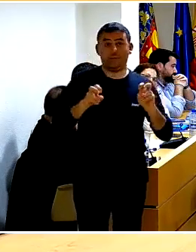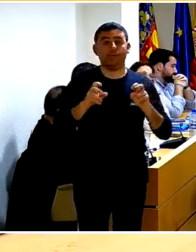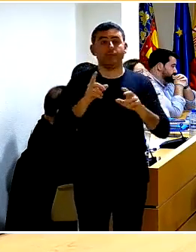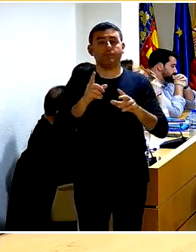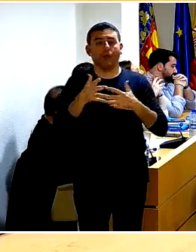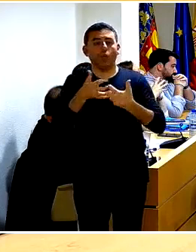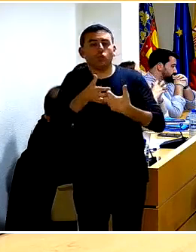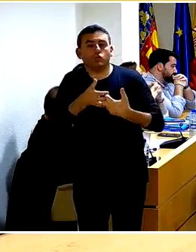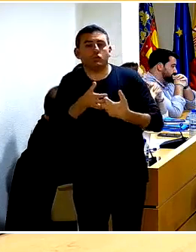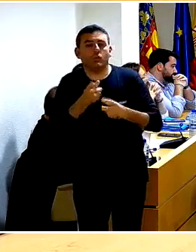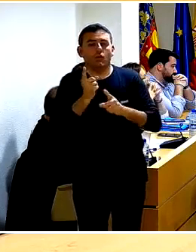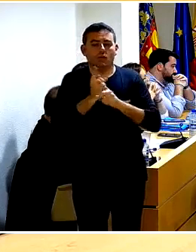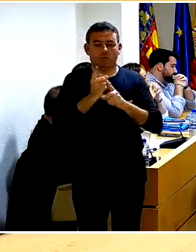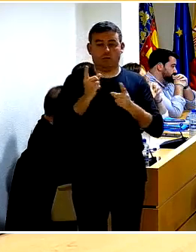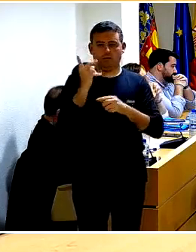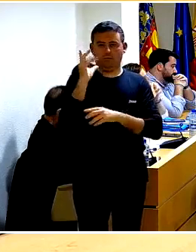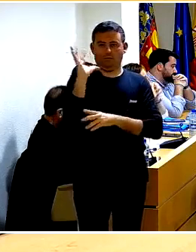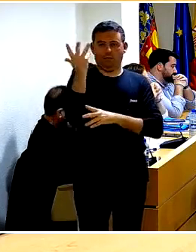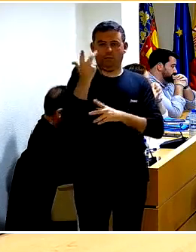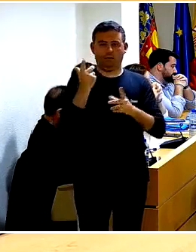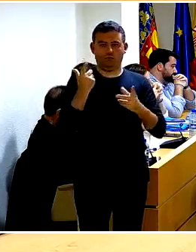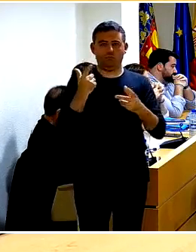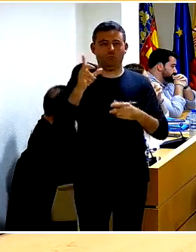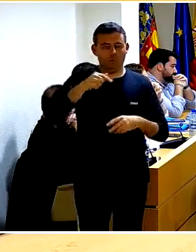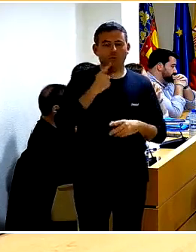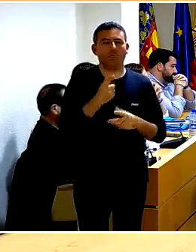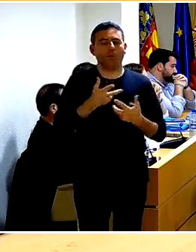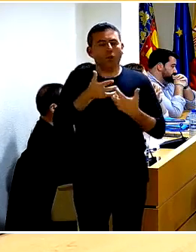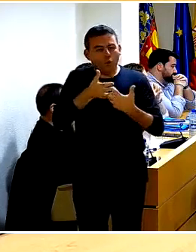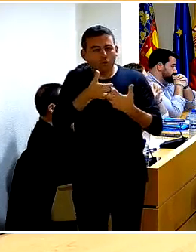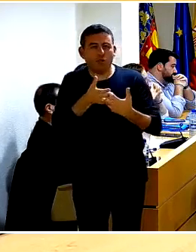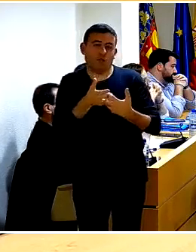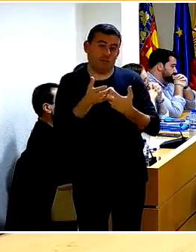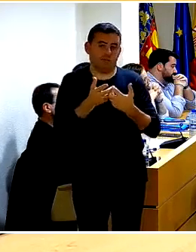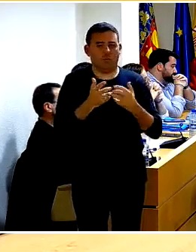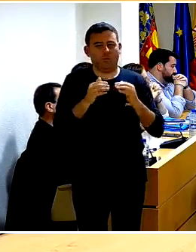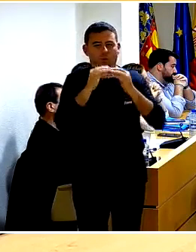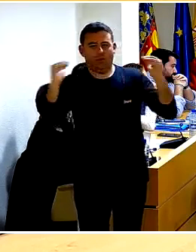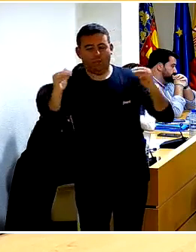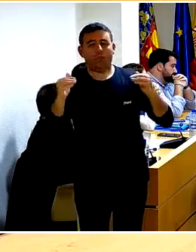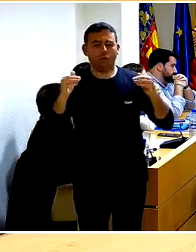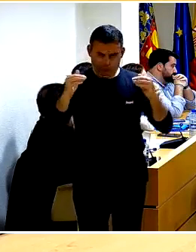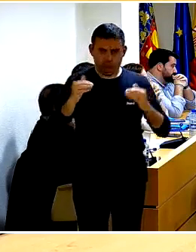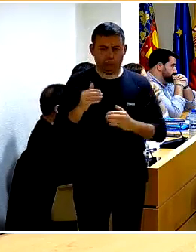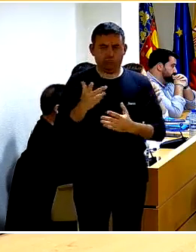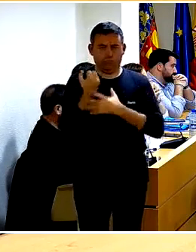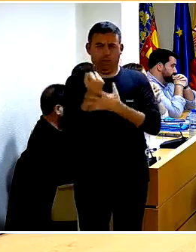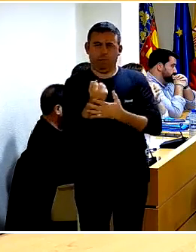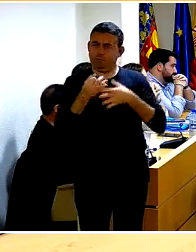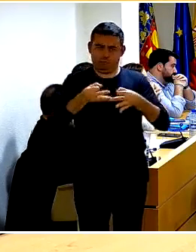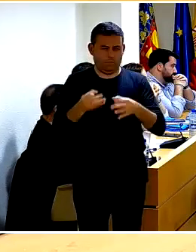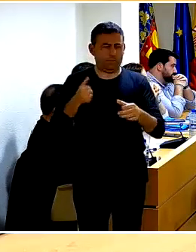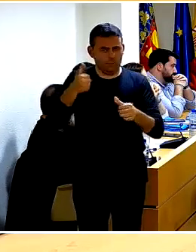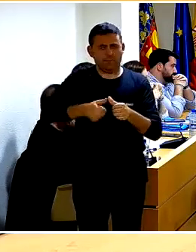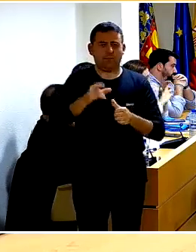hay cosas que nos parecen estupendamente bien, la lucha por la igualdad, todo eso vamos a apoyarlo siempre, como ya lo hemos hecho, pero ustedes es que han mostrado